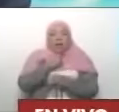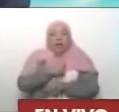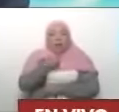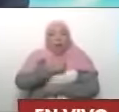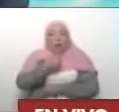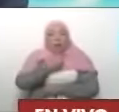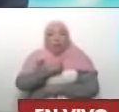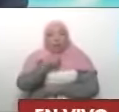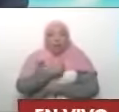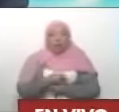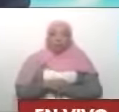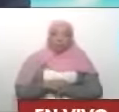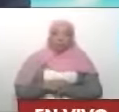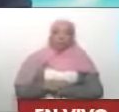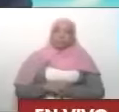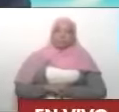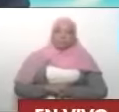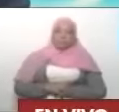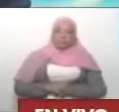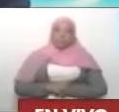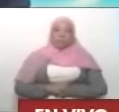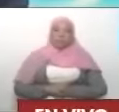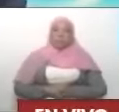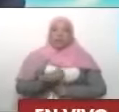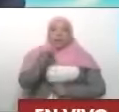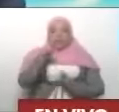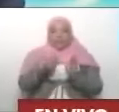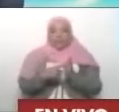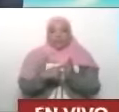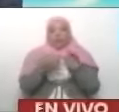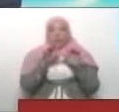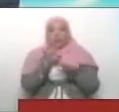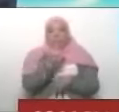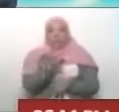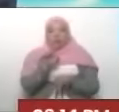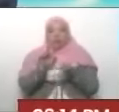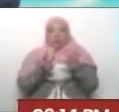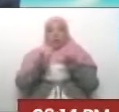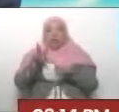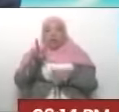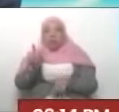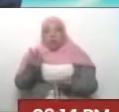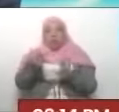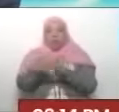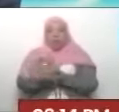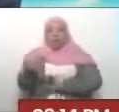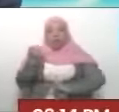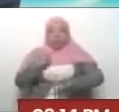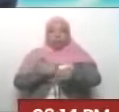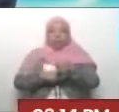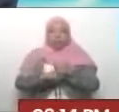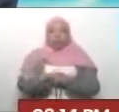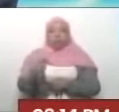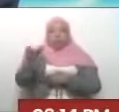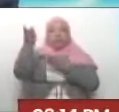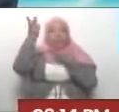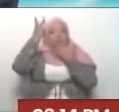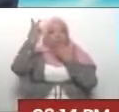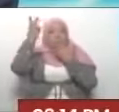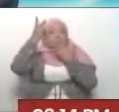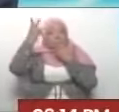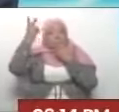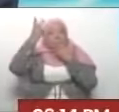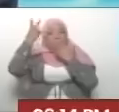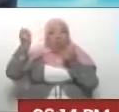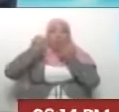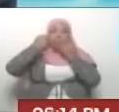resistencia. Fíjese esto, presidente. Entre 1498 y 1552 se dan las revueltas indígenas.